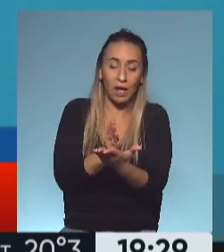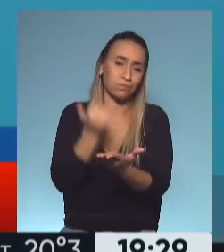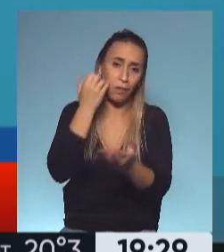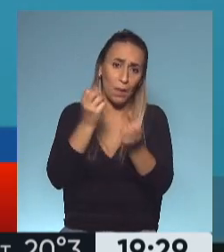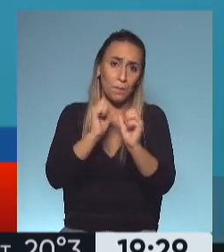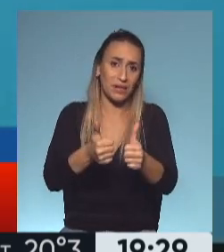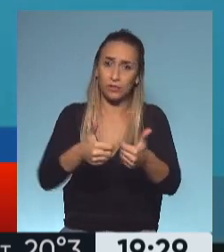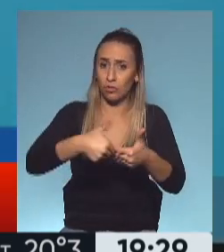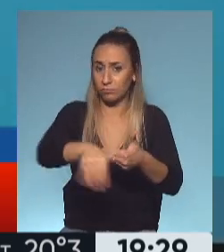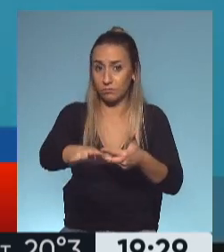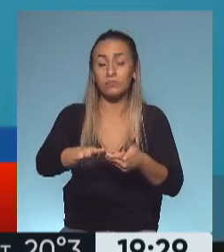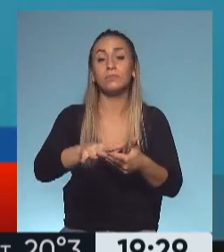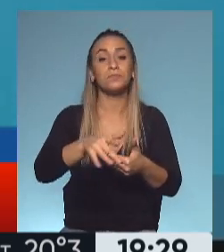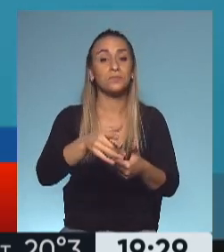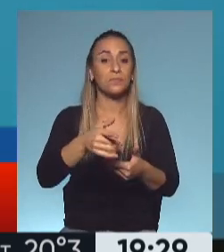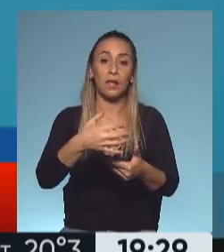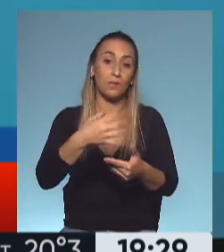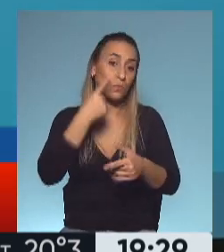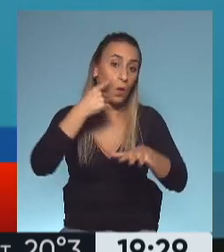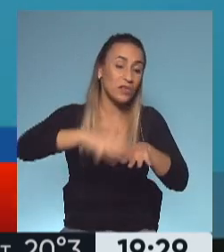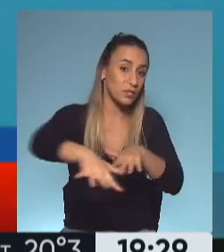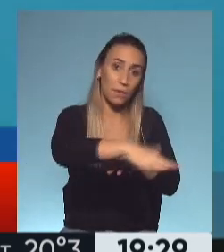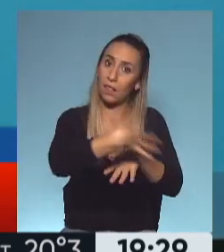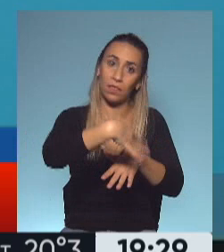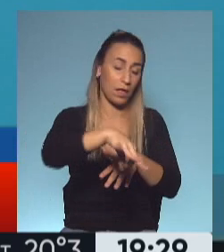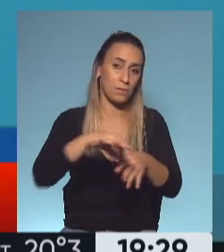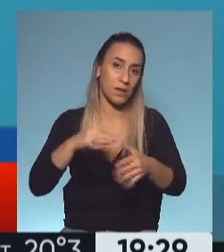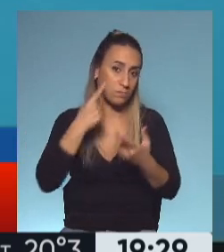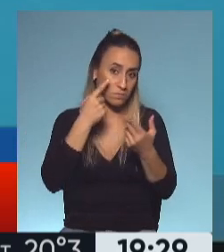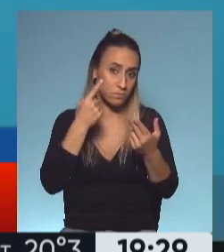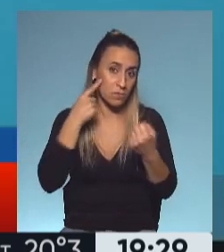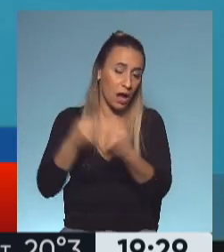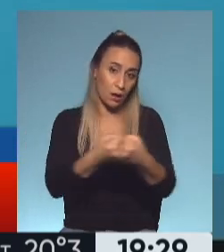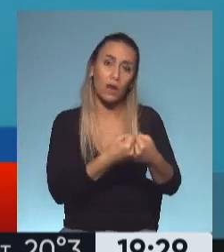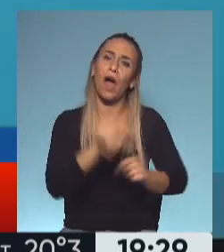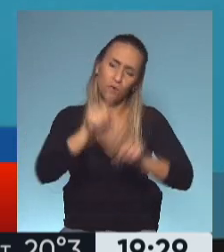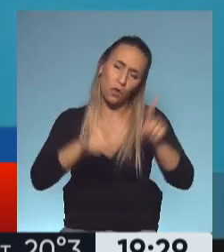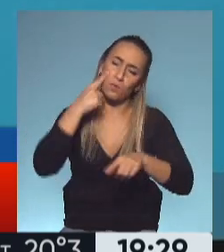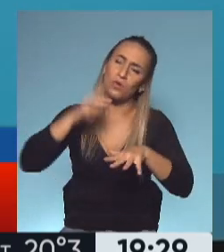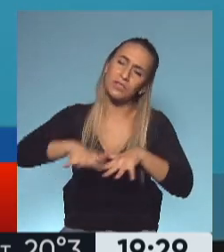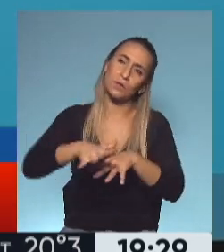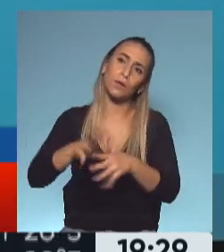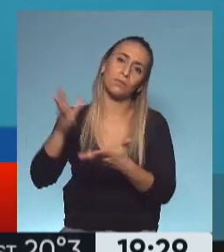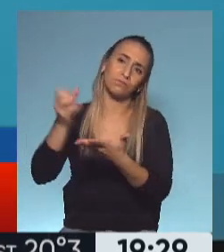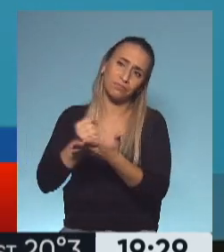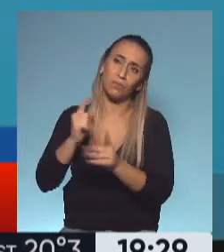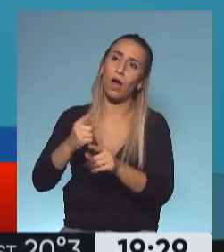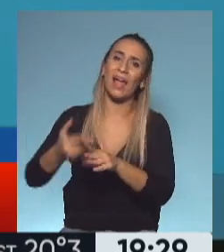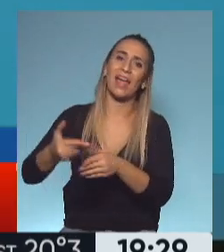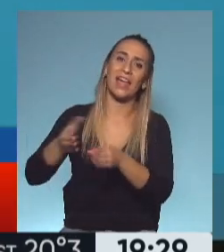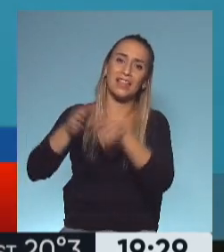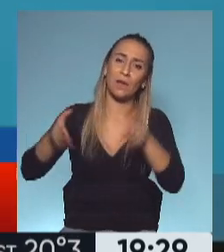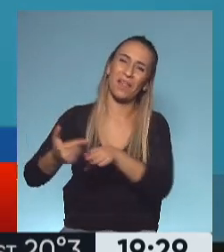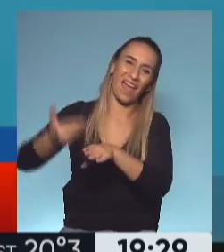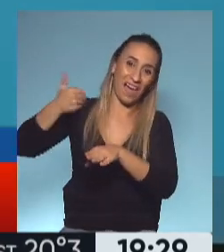vigencia, tiene que tener adhesión municipal. Muchos municipios habían adherido a las multas en la etapa anterior, lo